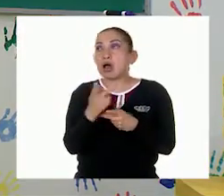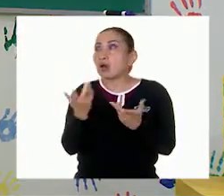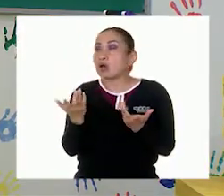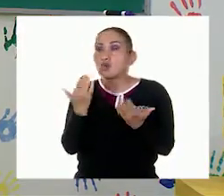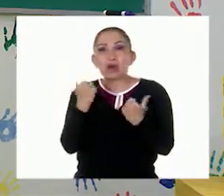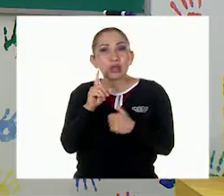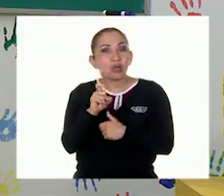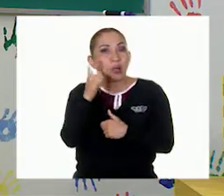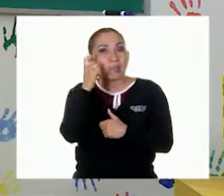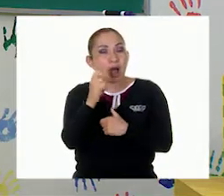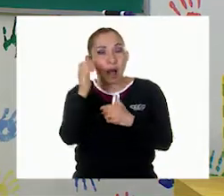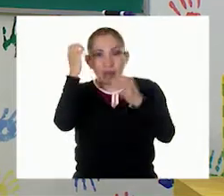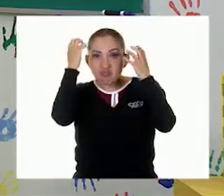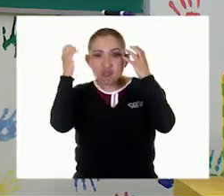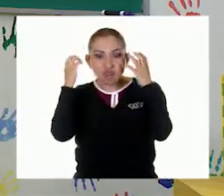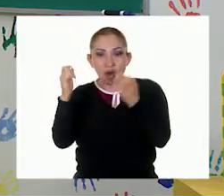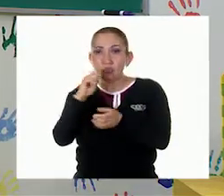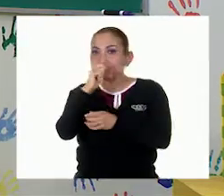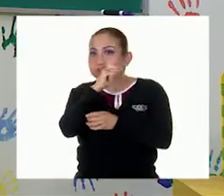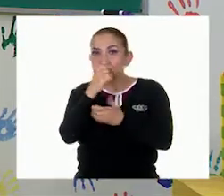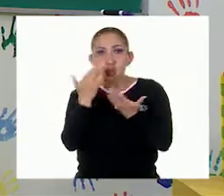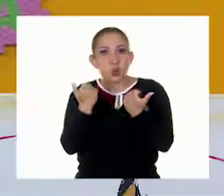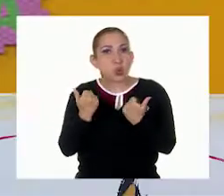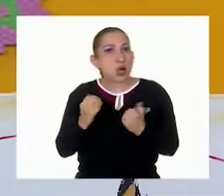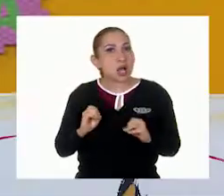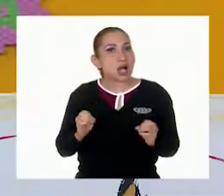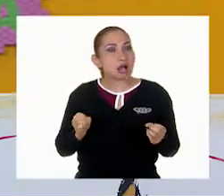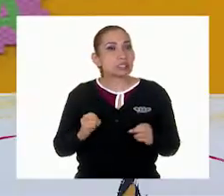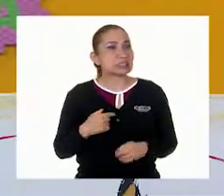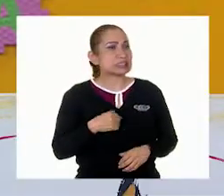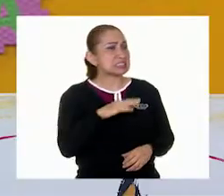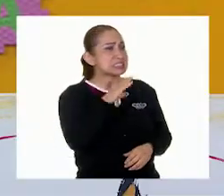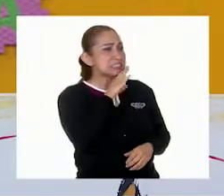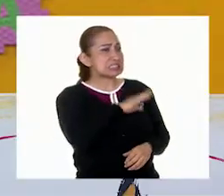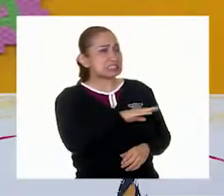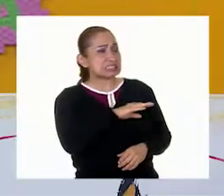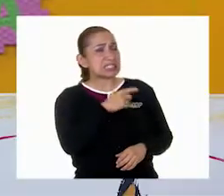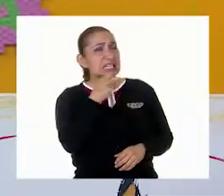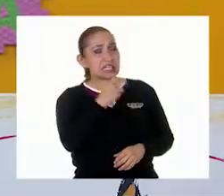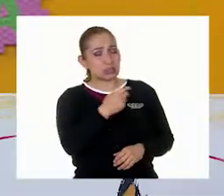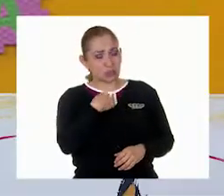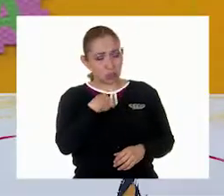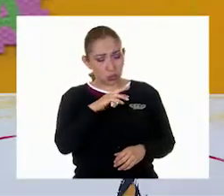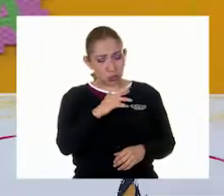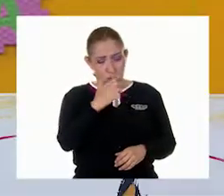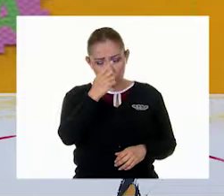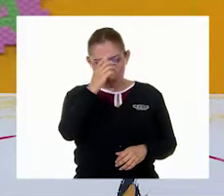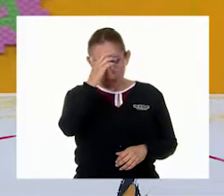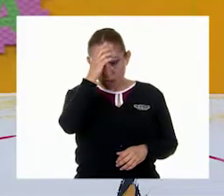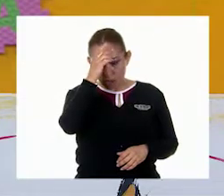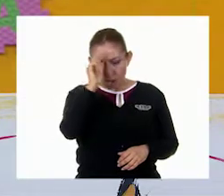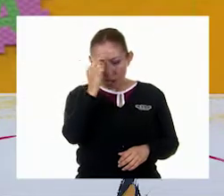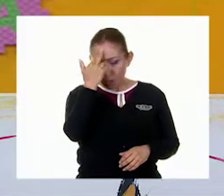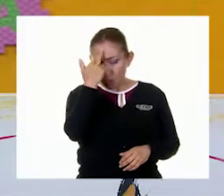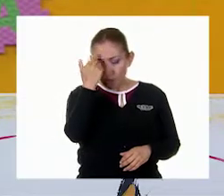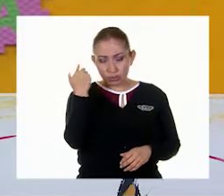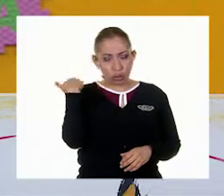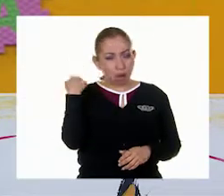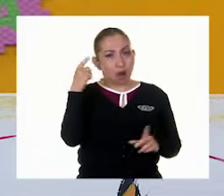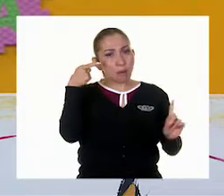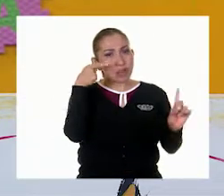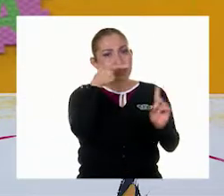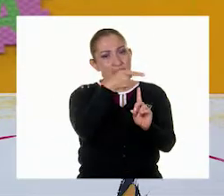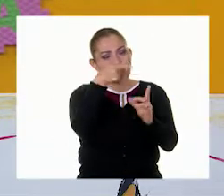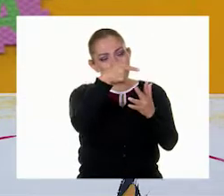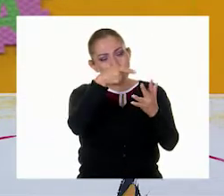tampoco tienen agua para su higiene personal. ¡Ay, ay, ay! ¡Qué mal! También me acuerdo de cuando hablamos de los objetivos